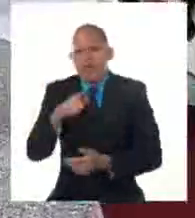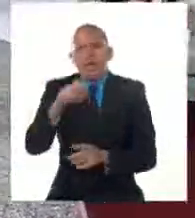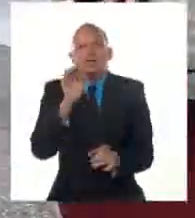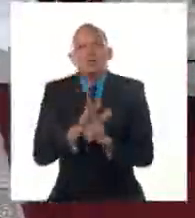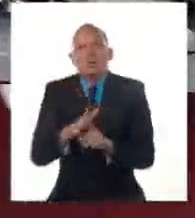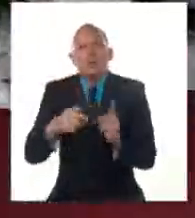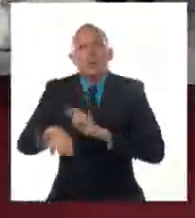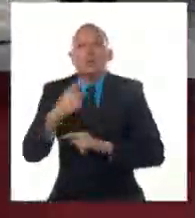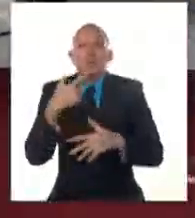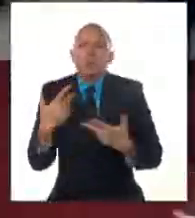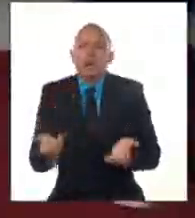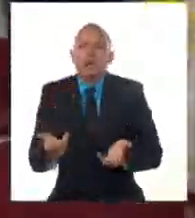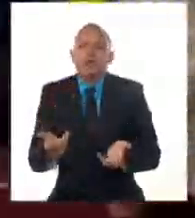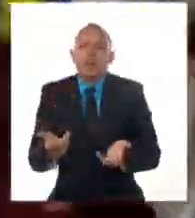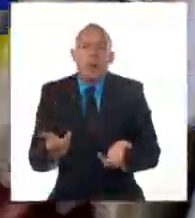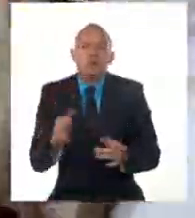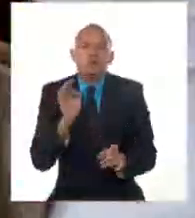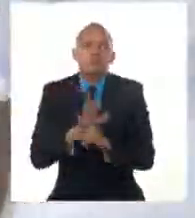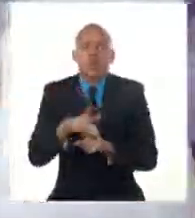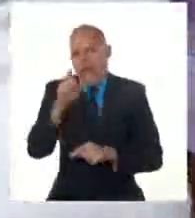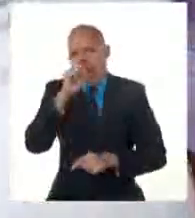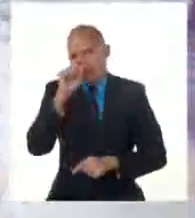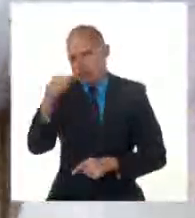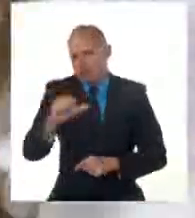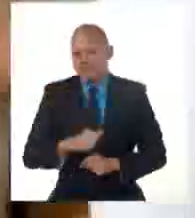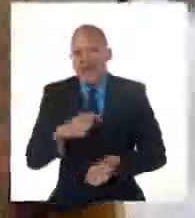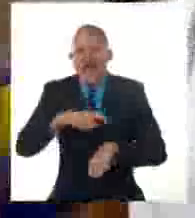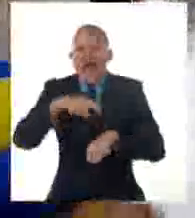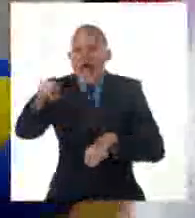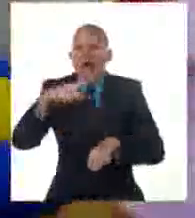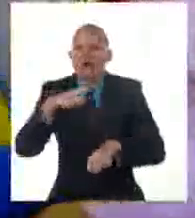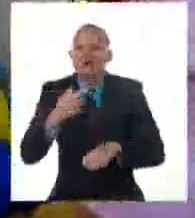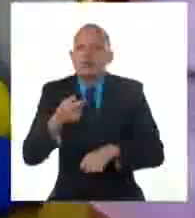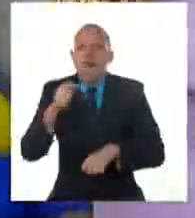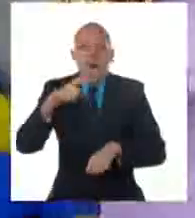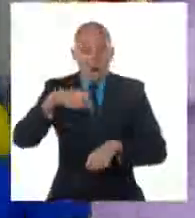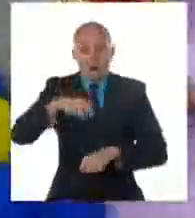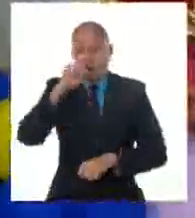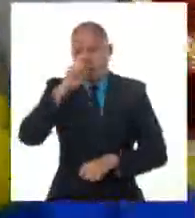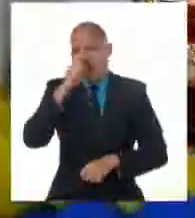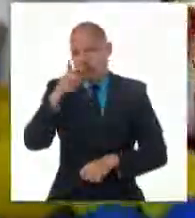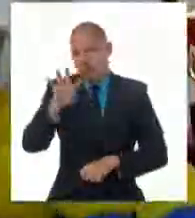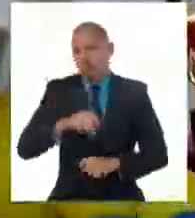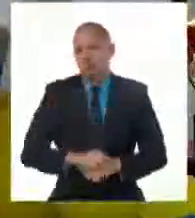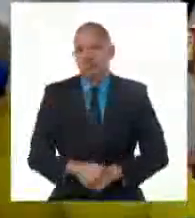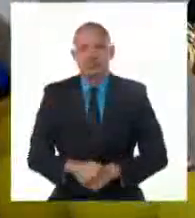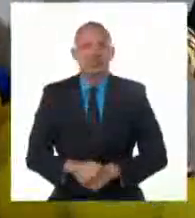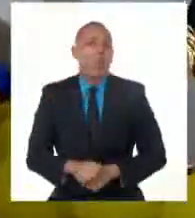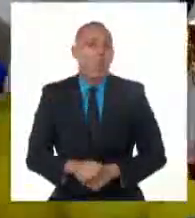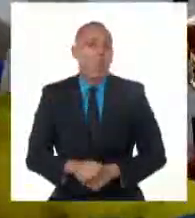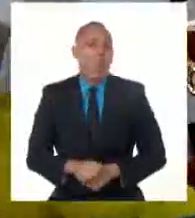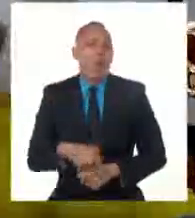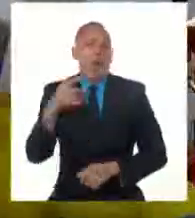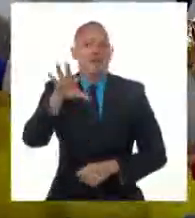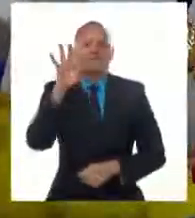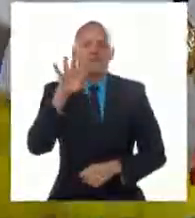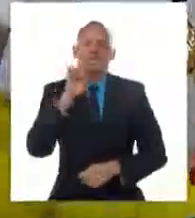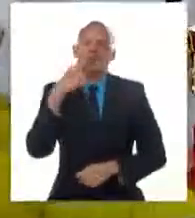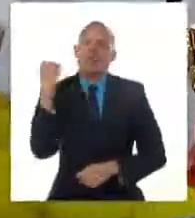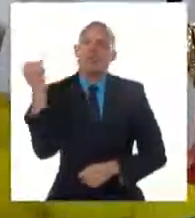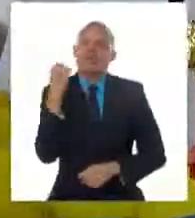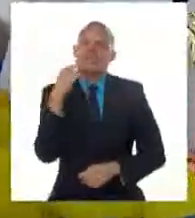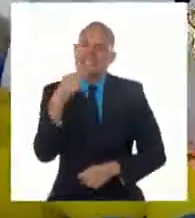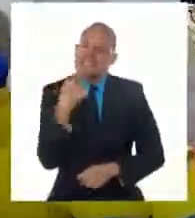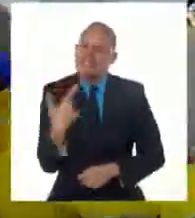pesas? Desde los 10 años. ¿Y tienes ahora? 14. Bueno, hay una invitación importante que te hace la Federación Internacional debido al resultado en estos